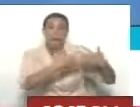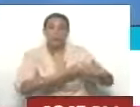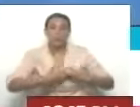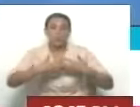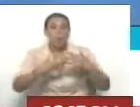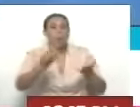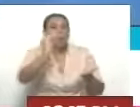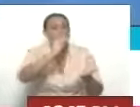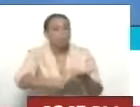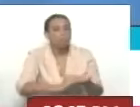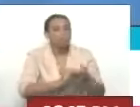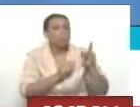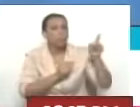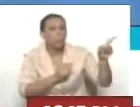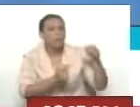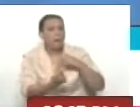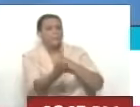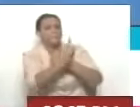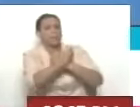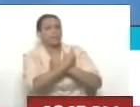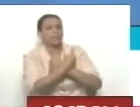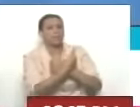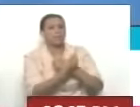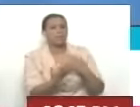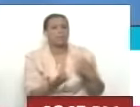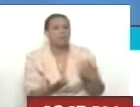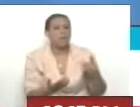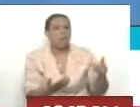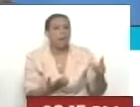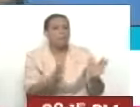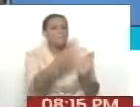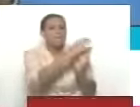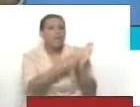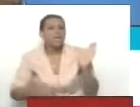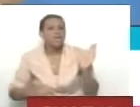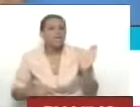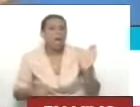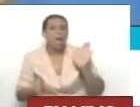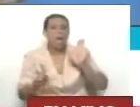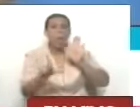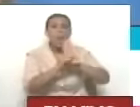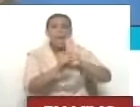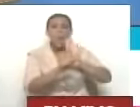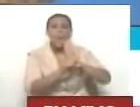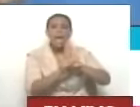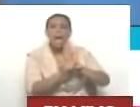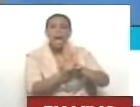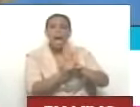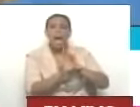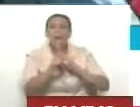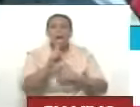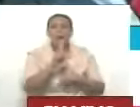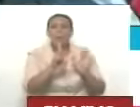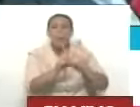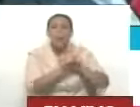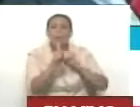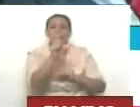empezó a amenazar que va a quitar una licencia, la licencia